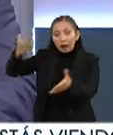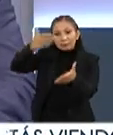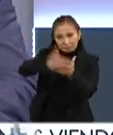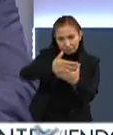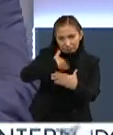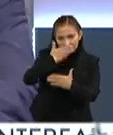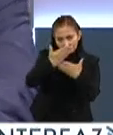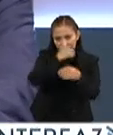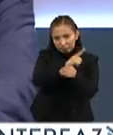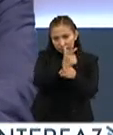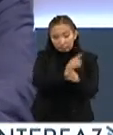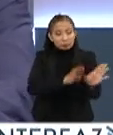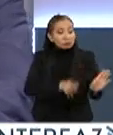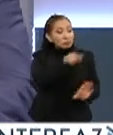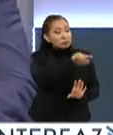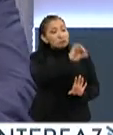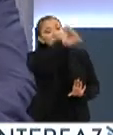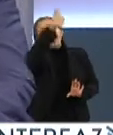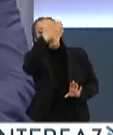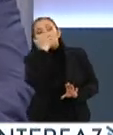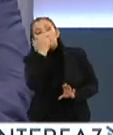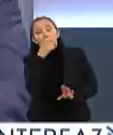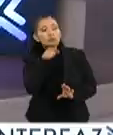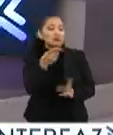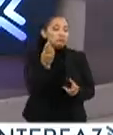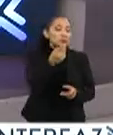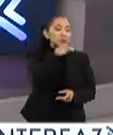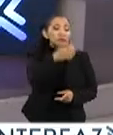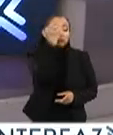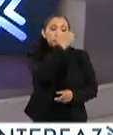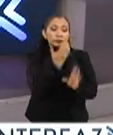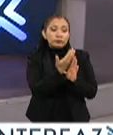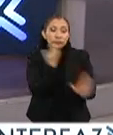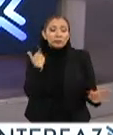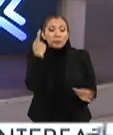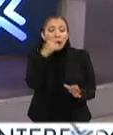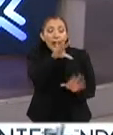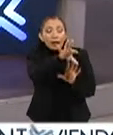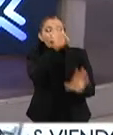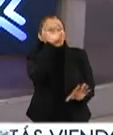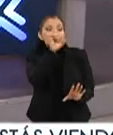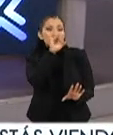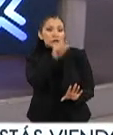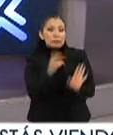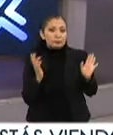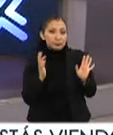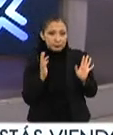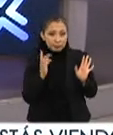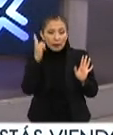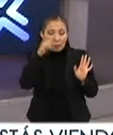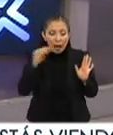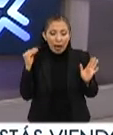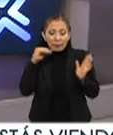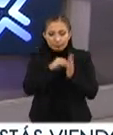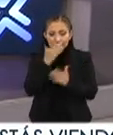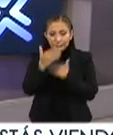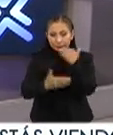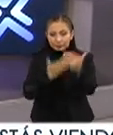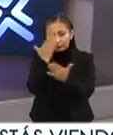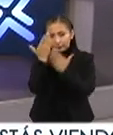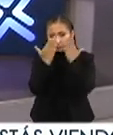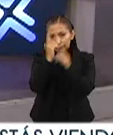En el caso de ser externo, pues se requiere hacer un examen de colocación, un examen de selección para poder